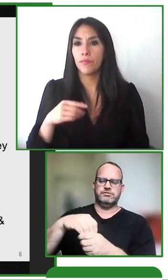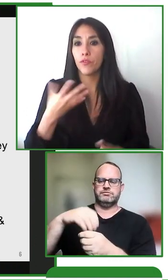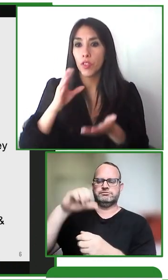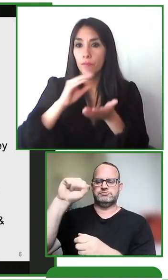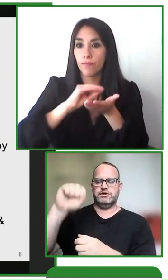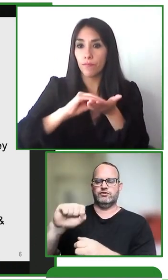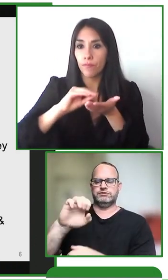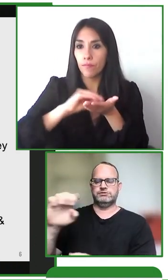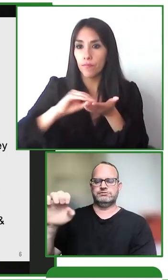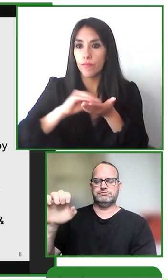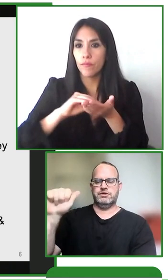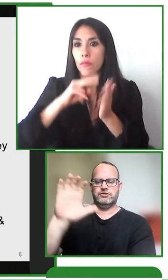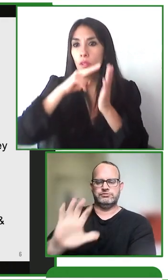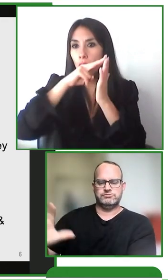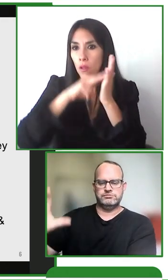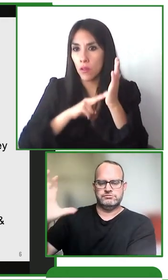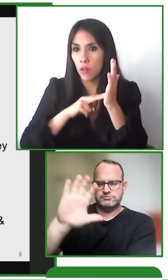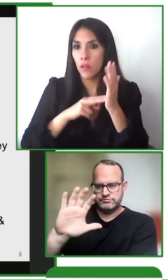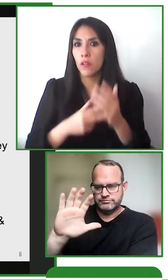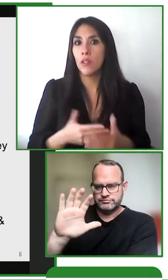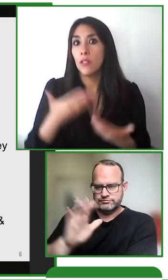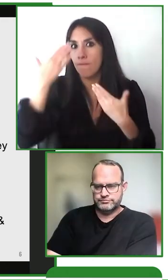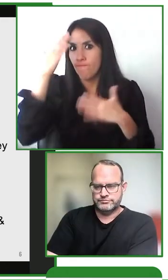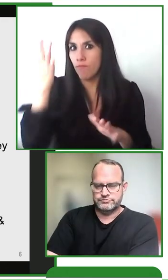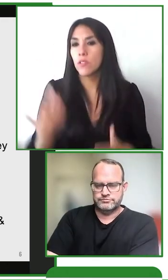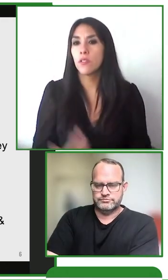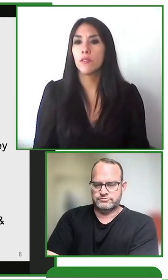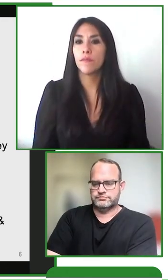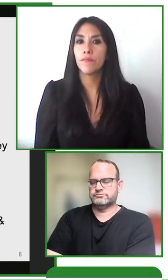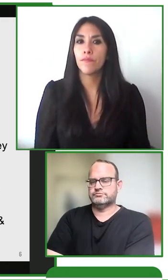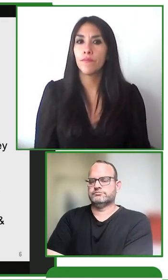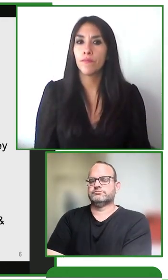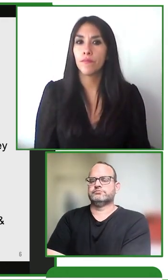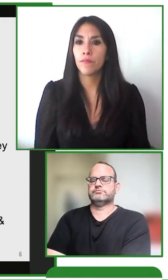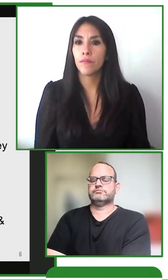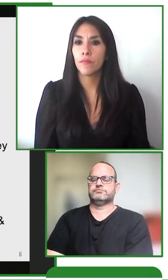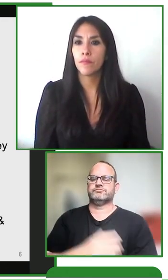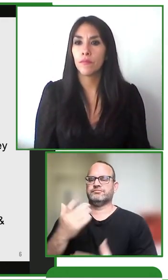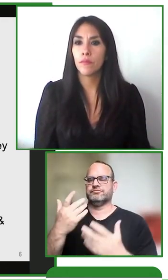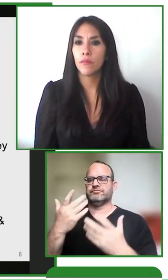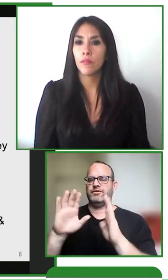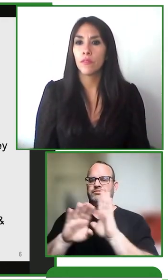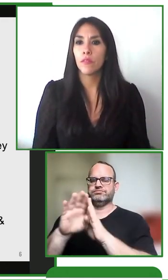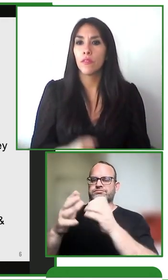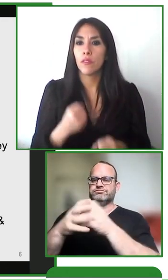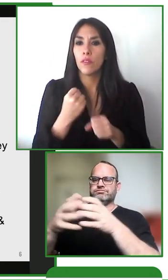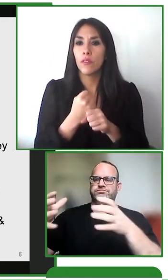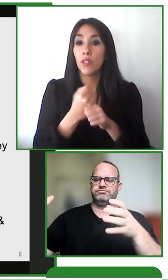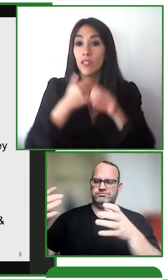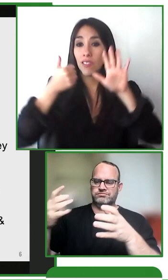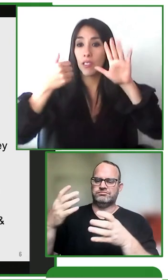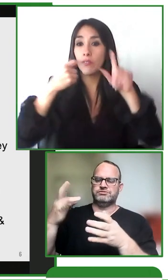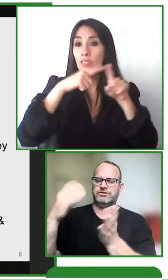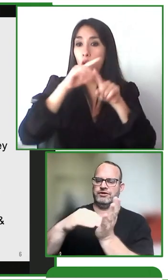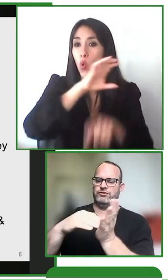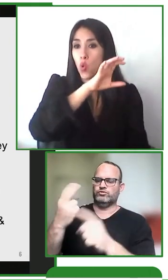A este punto trabajamos con 6 países, la mayoría en el sudeste asiático.